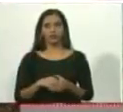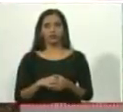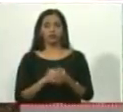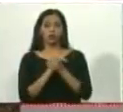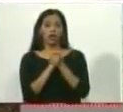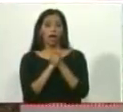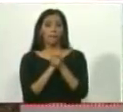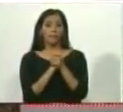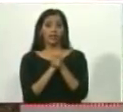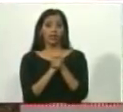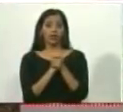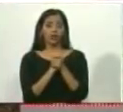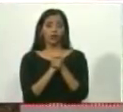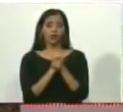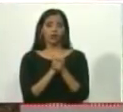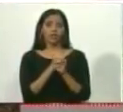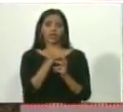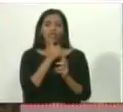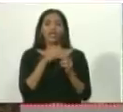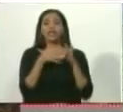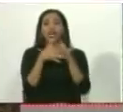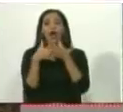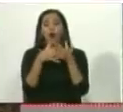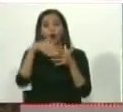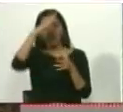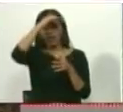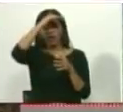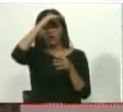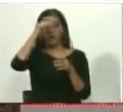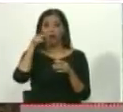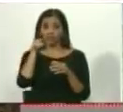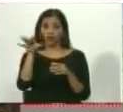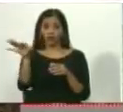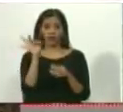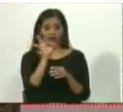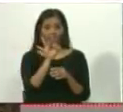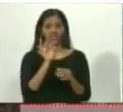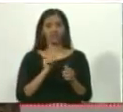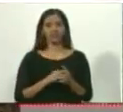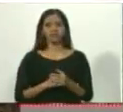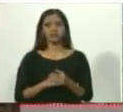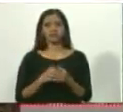amigos de quien Estados Unidos, Trump, ese fue el que tú pusiste. Aprovecha y coge impulso, pues.